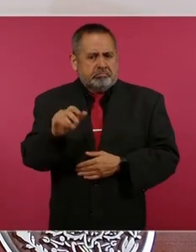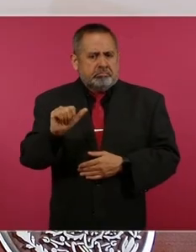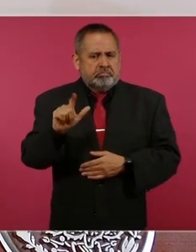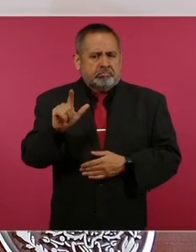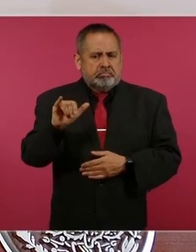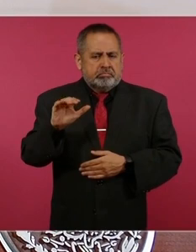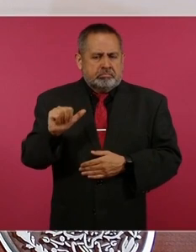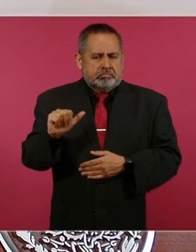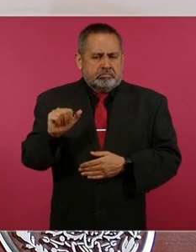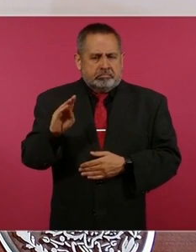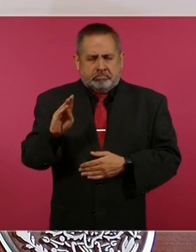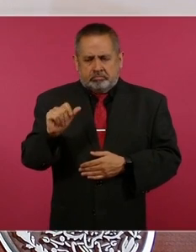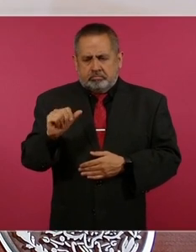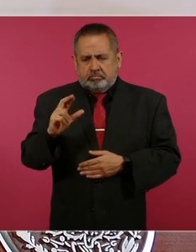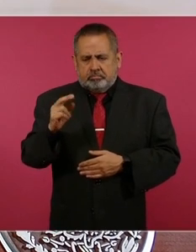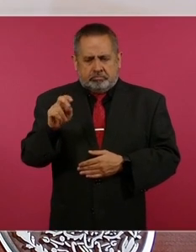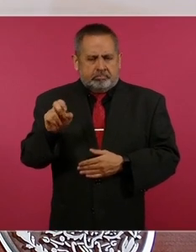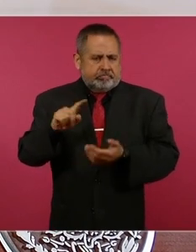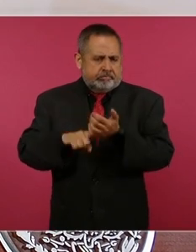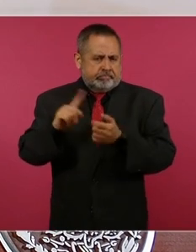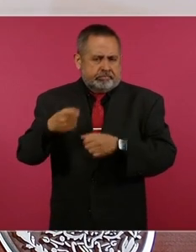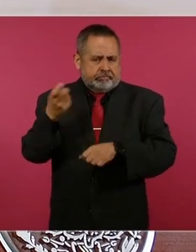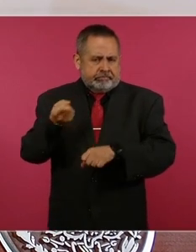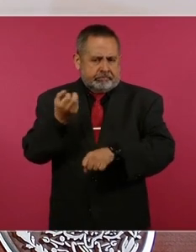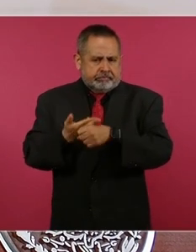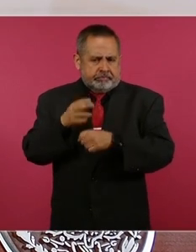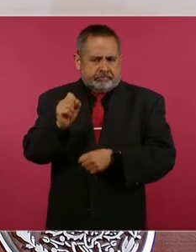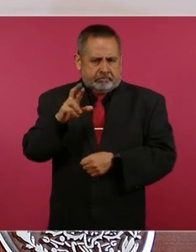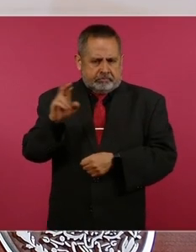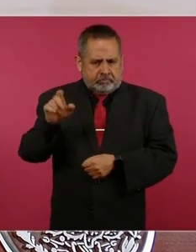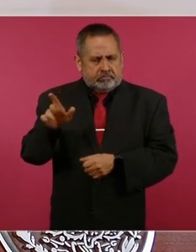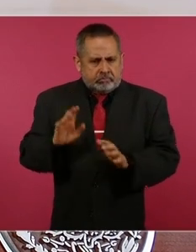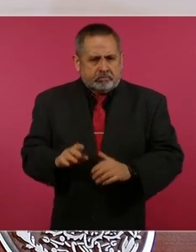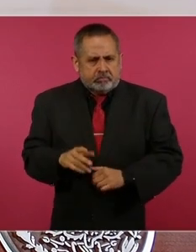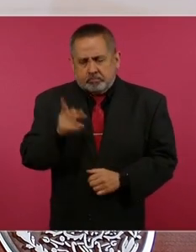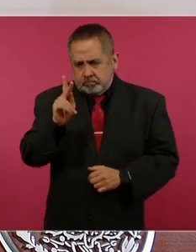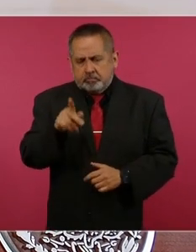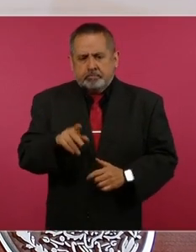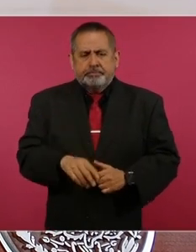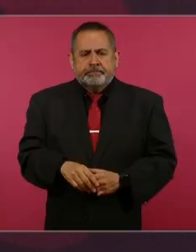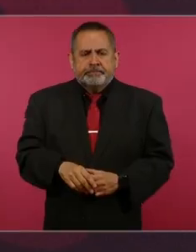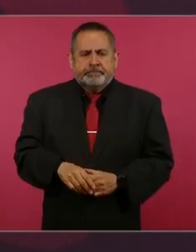Alicia Bárcena, la secretaria de Relaciones Exteriores, pero